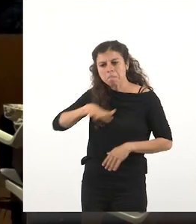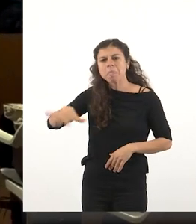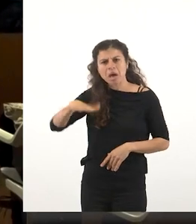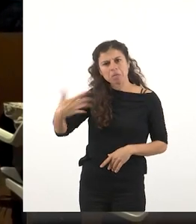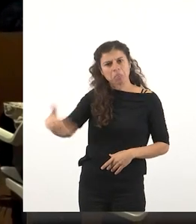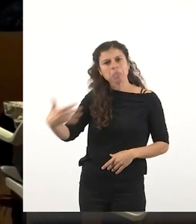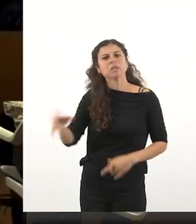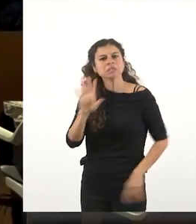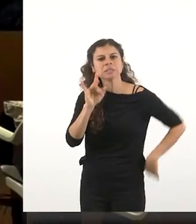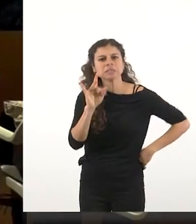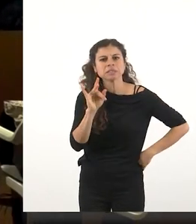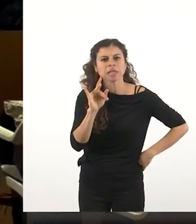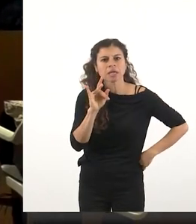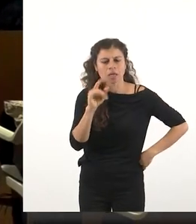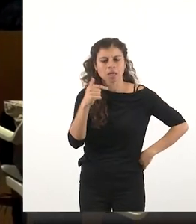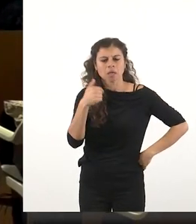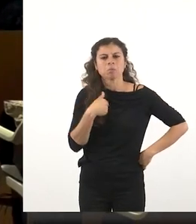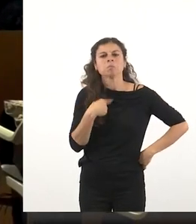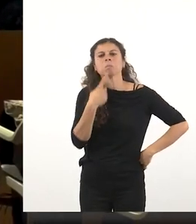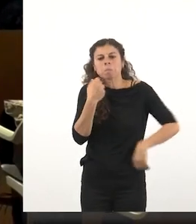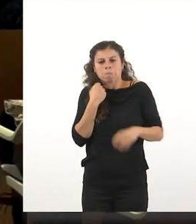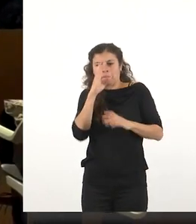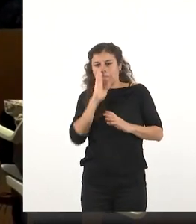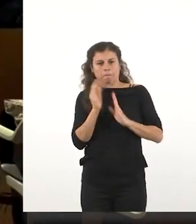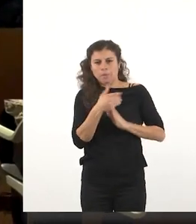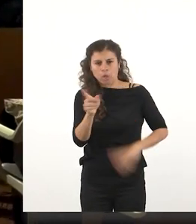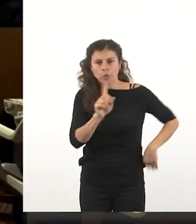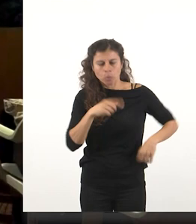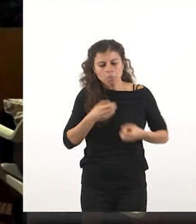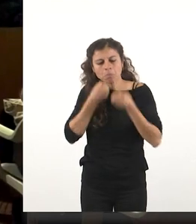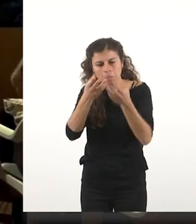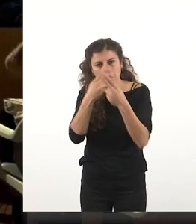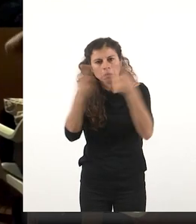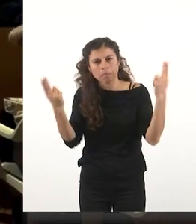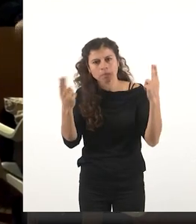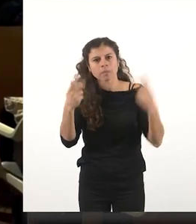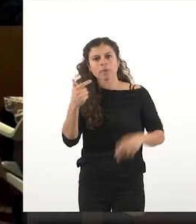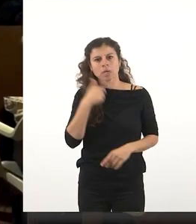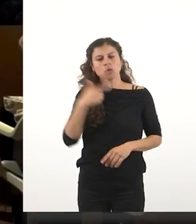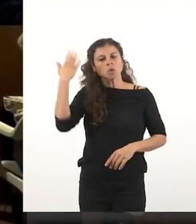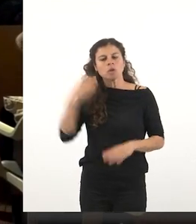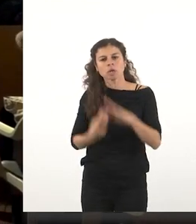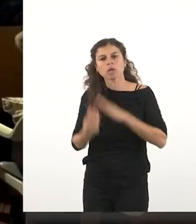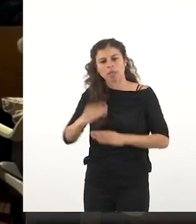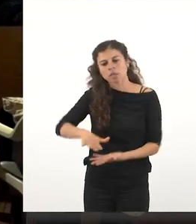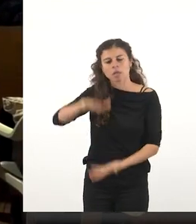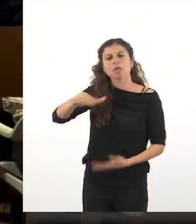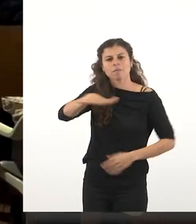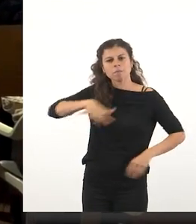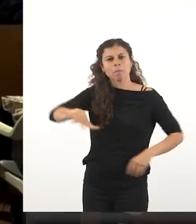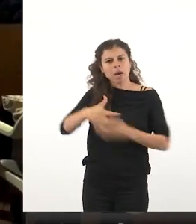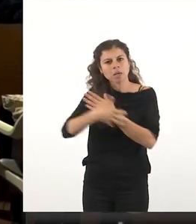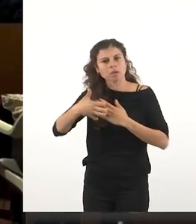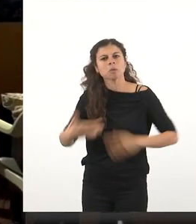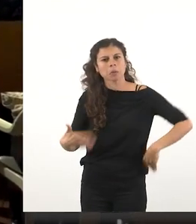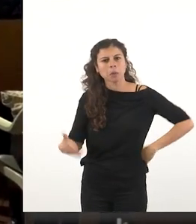me he escondido mucho tiempo para renegar de dónde vengo. Y soy presentado, el chulo de barrio que veréis, Pamela, hija, pues yo lo veo desde fuera y ahí la tonta eras tú. Yo no sé por qué